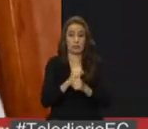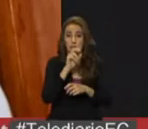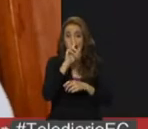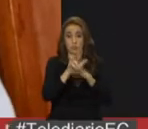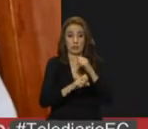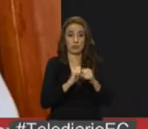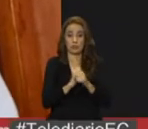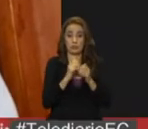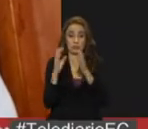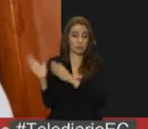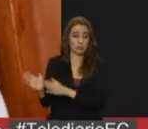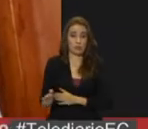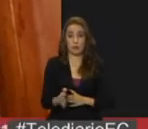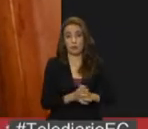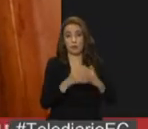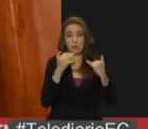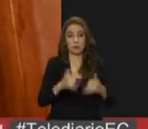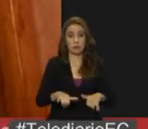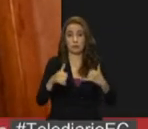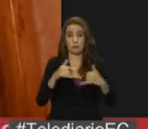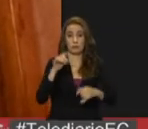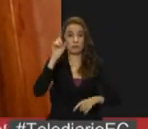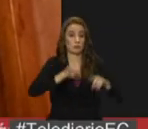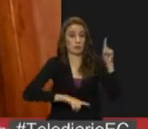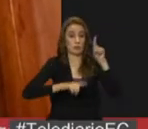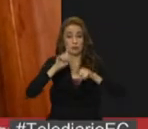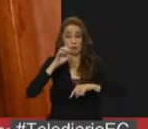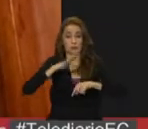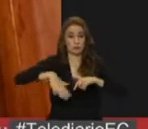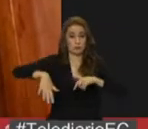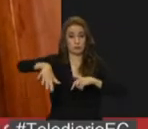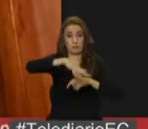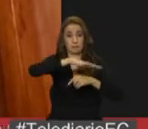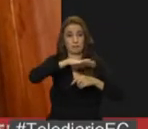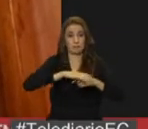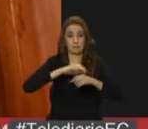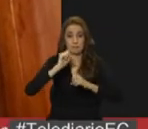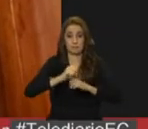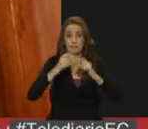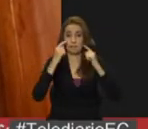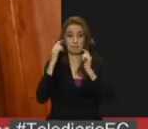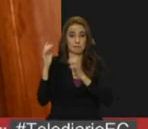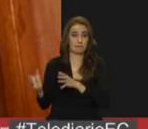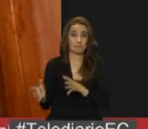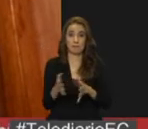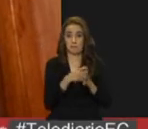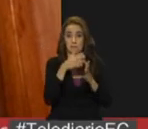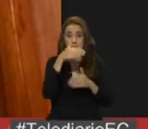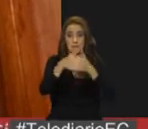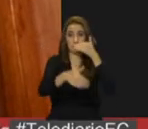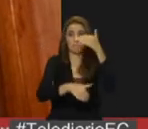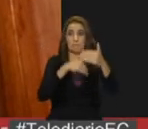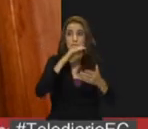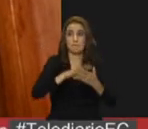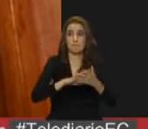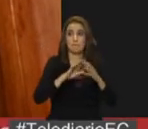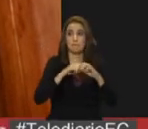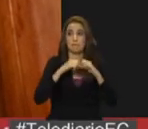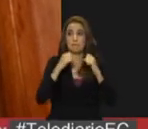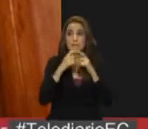los libros, los textos educativos siguen hablando de Rafael Correa y el liberador de la